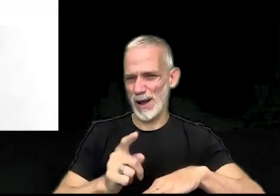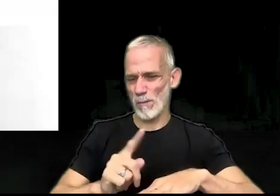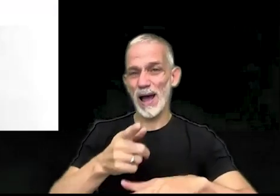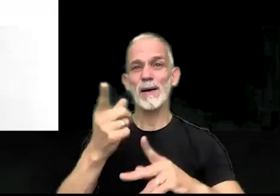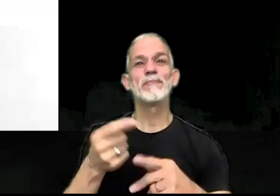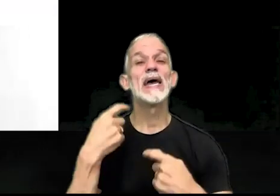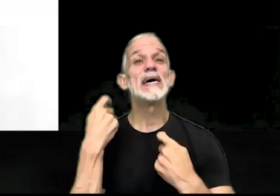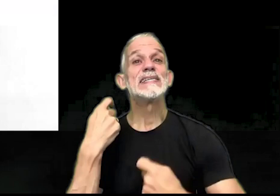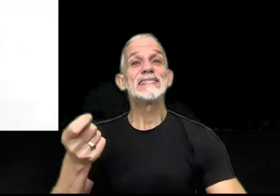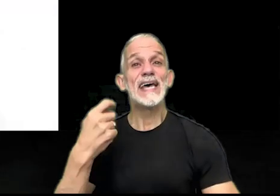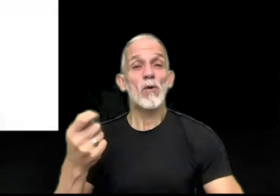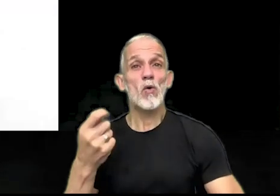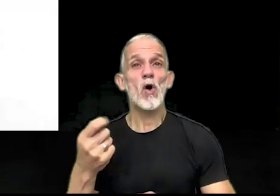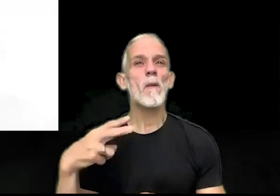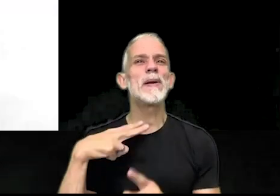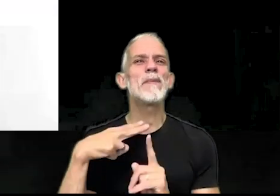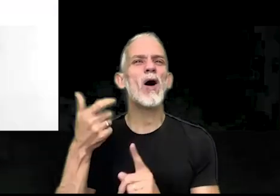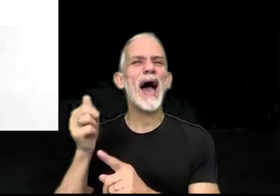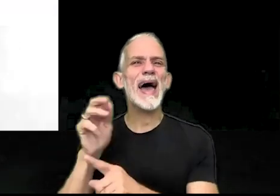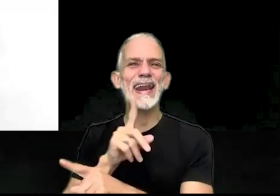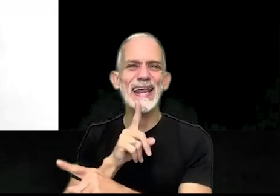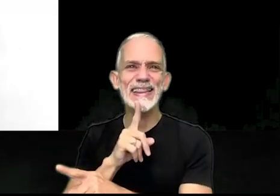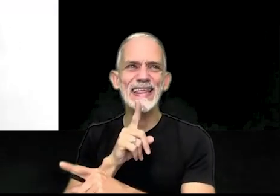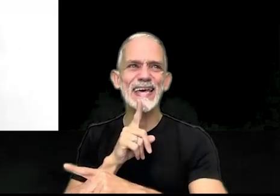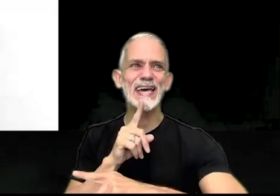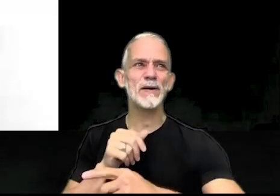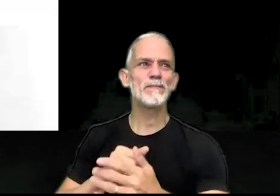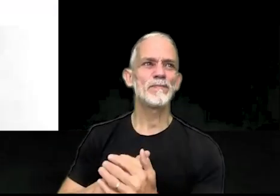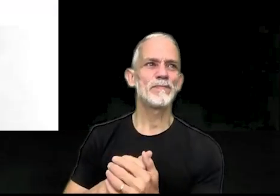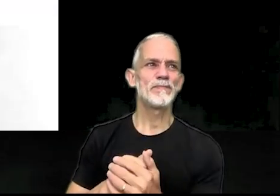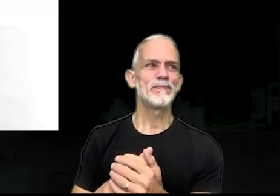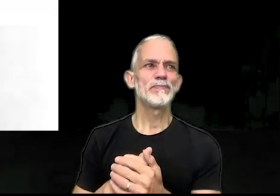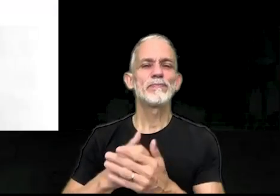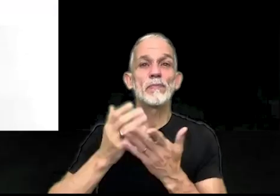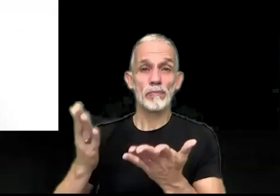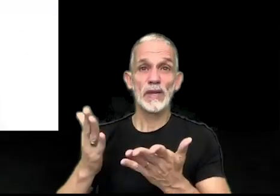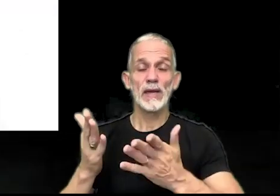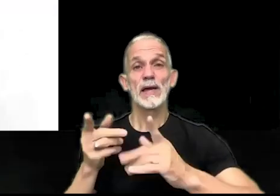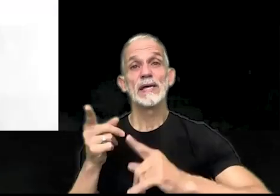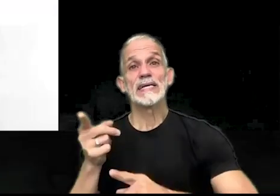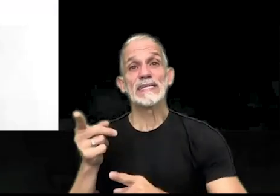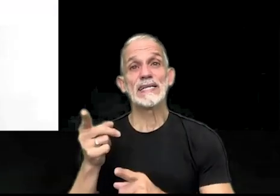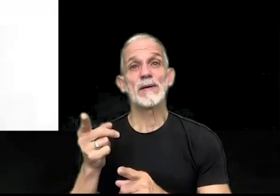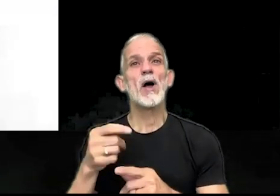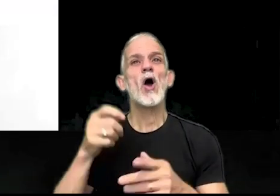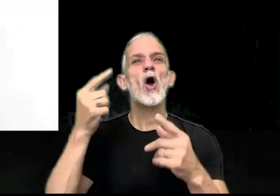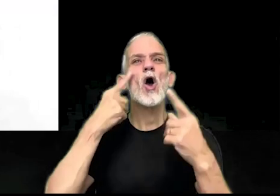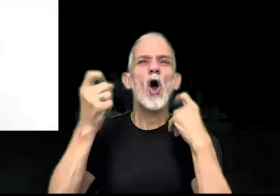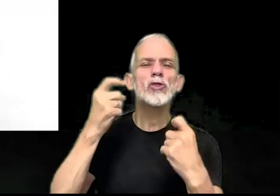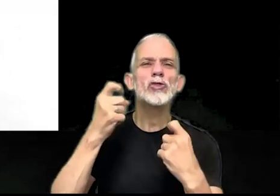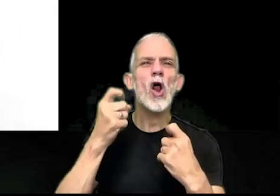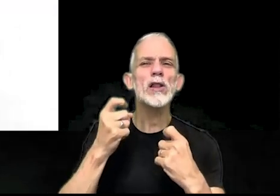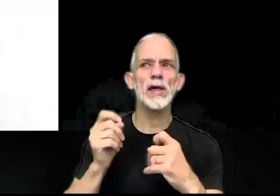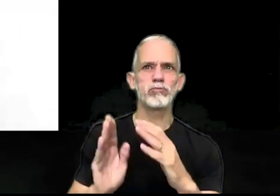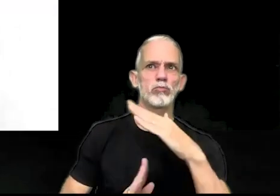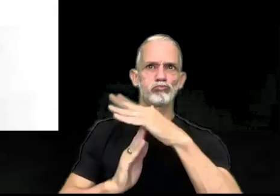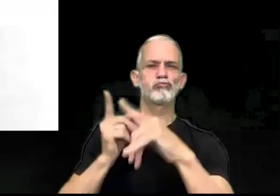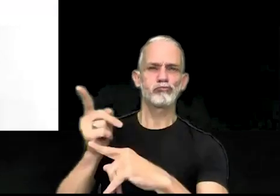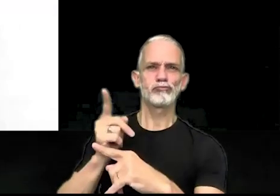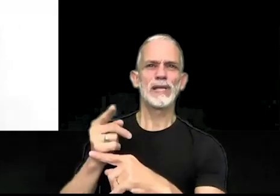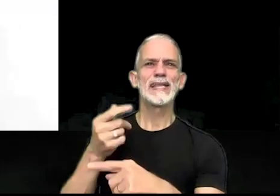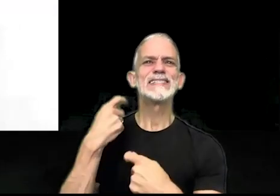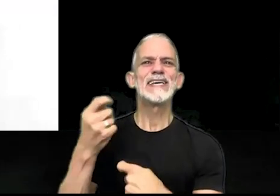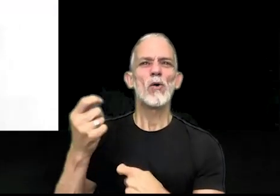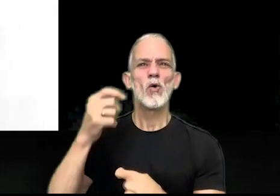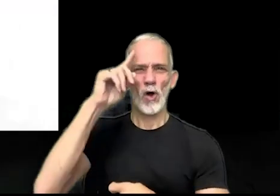respecto a los seguros de retiro privado, siempre que sean administrados bajo el control de la Superintendencia de Seguros